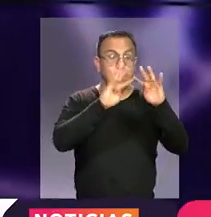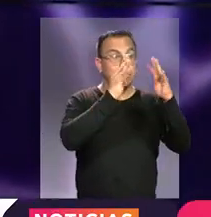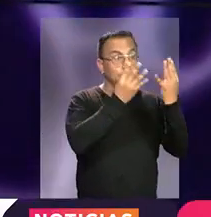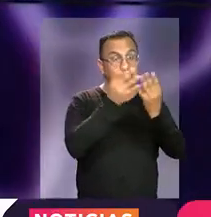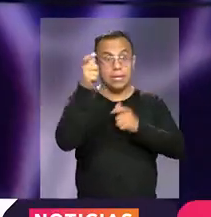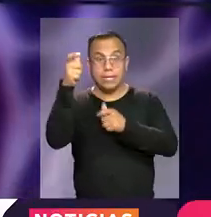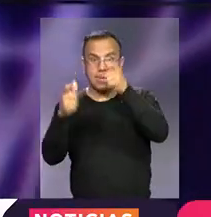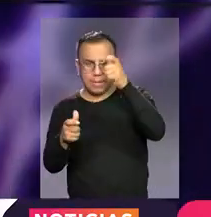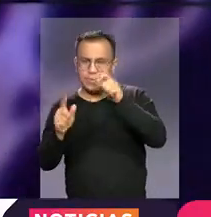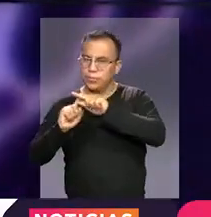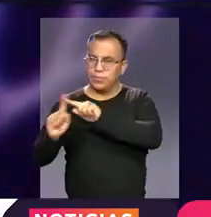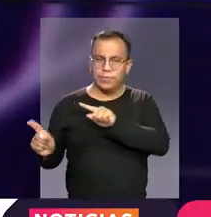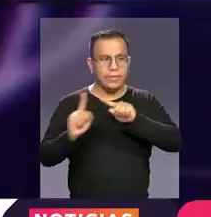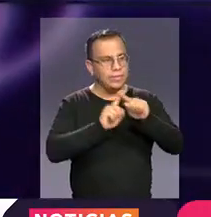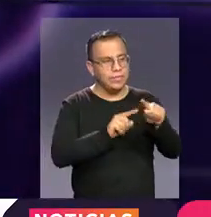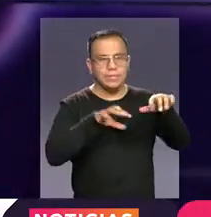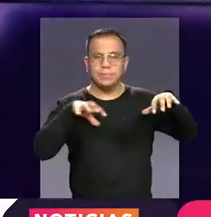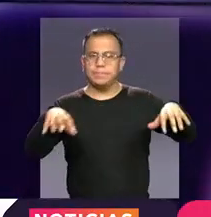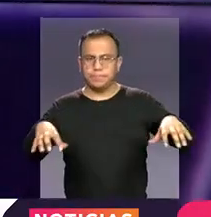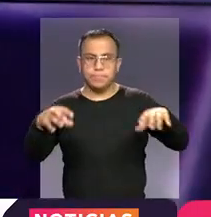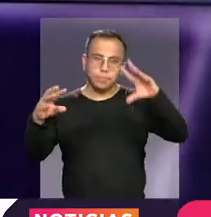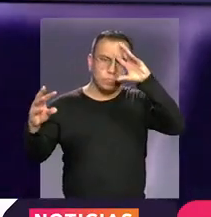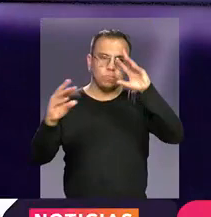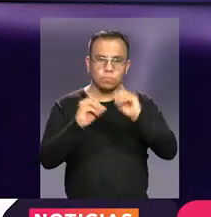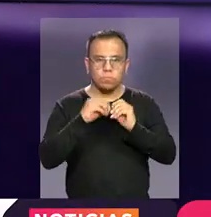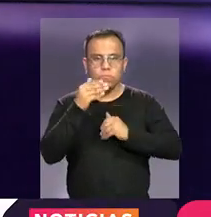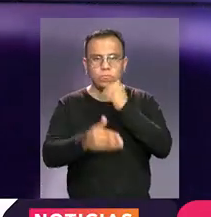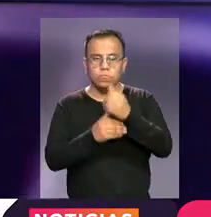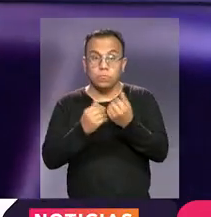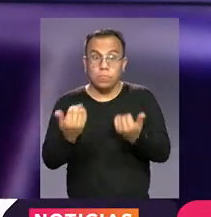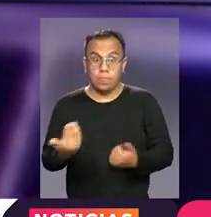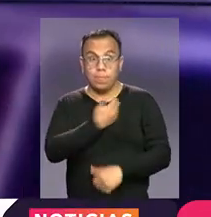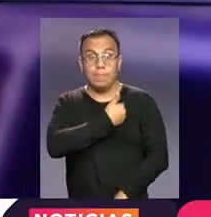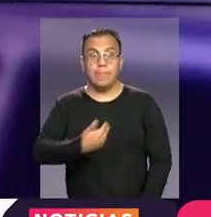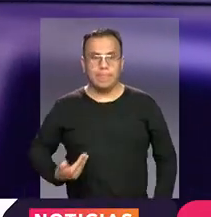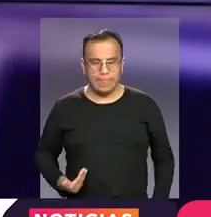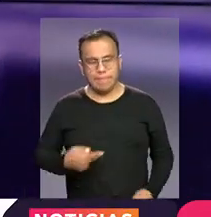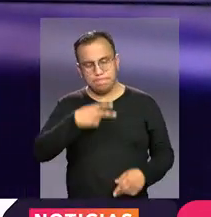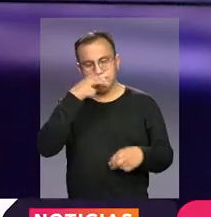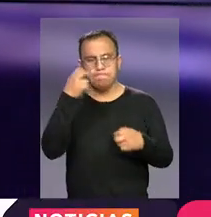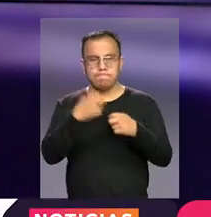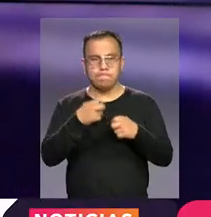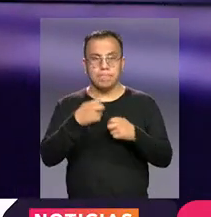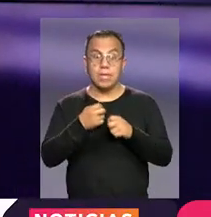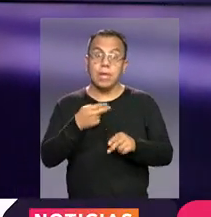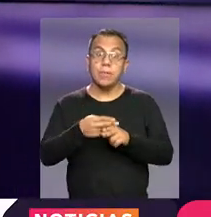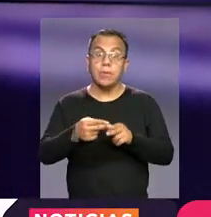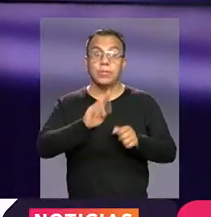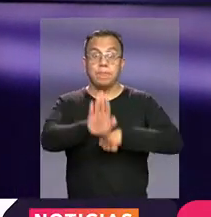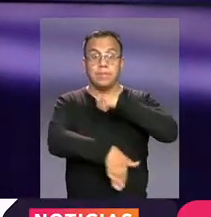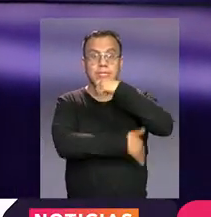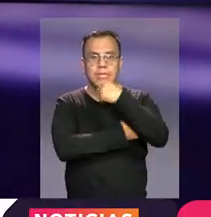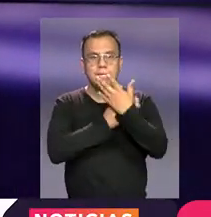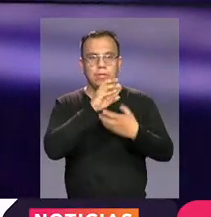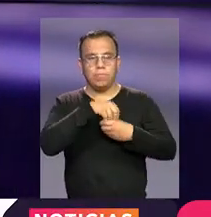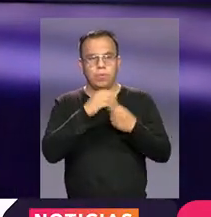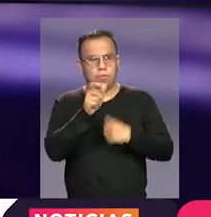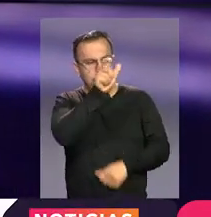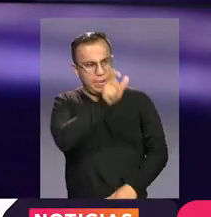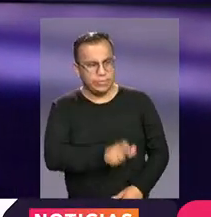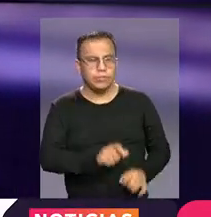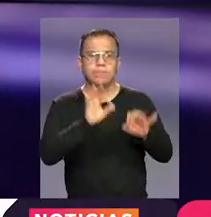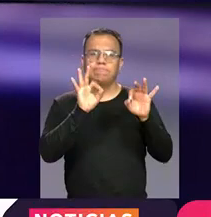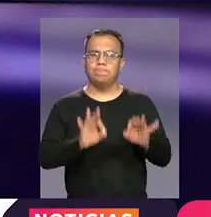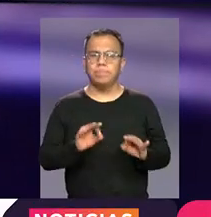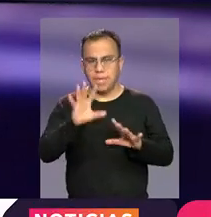composiciones son bien distintas y en las negociaciones para el próximo presidente van a ser muy difíciles y para el próximo ministro del interior- que ojalá sea una persona que tenga